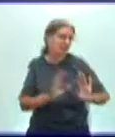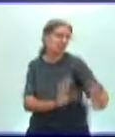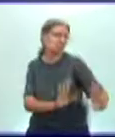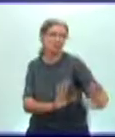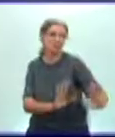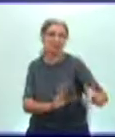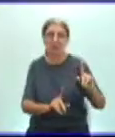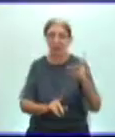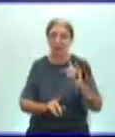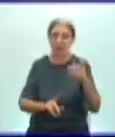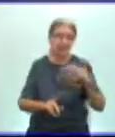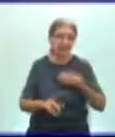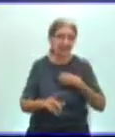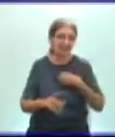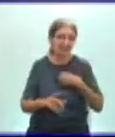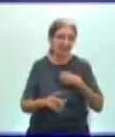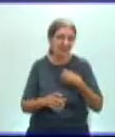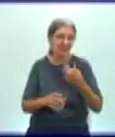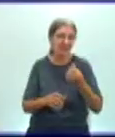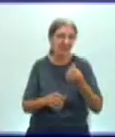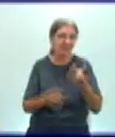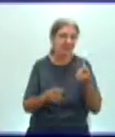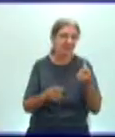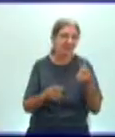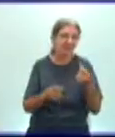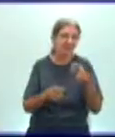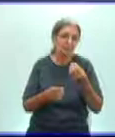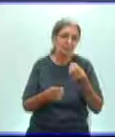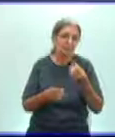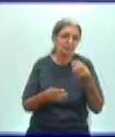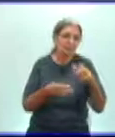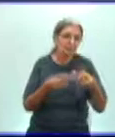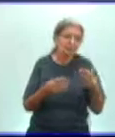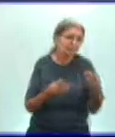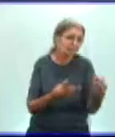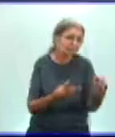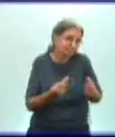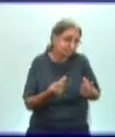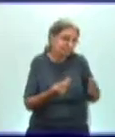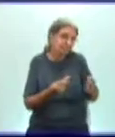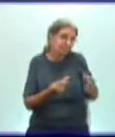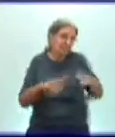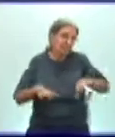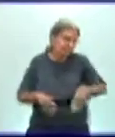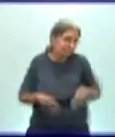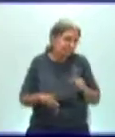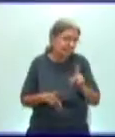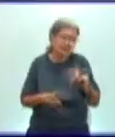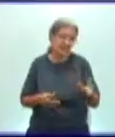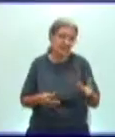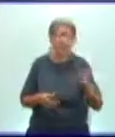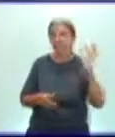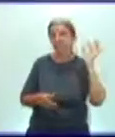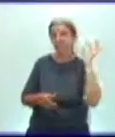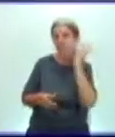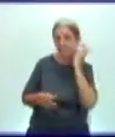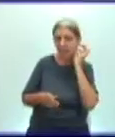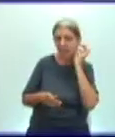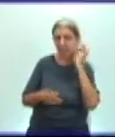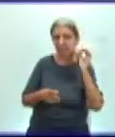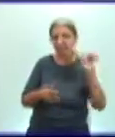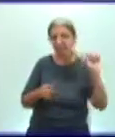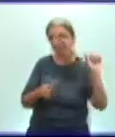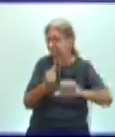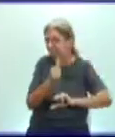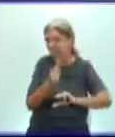tienen oportunidades. El pobre, el obrero es discriminado, la mujer es discriminada y por tanto usted